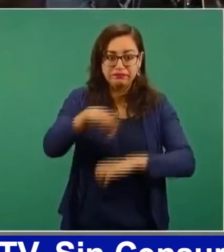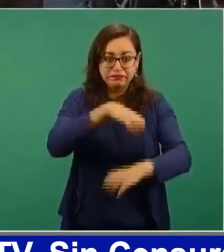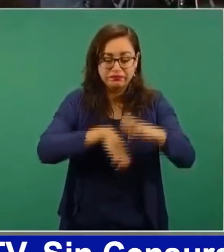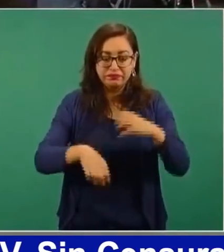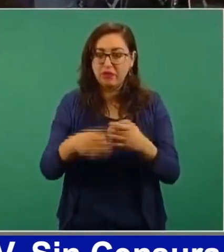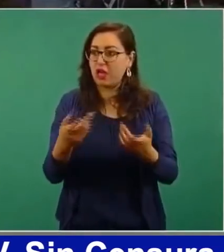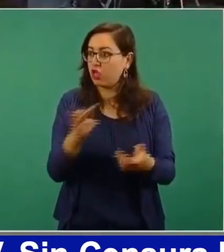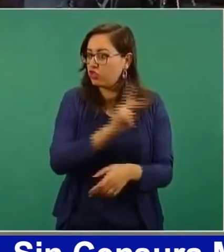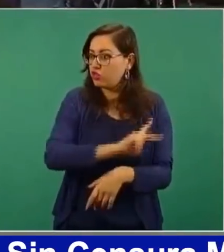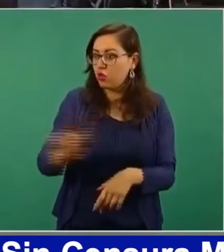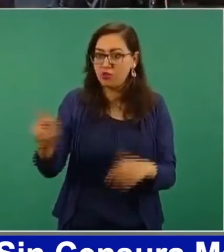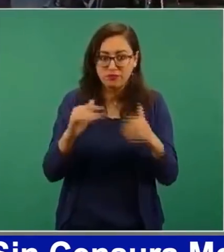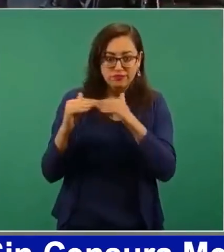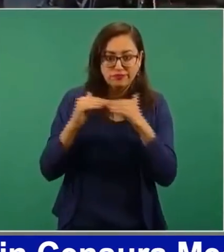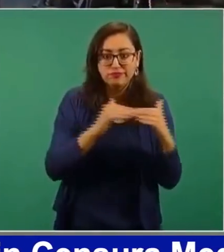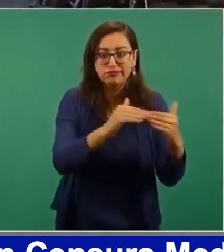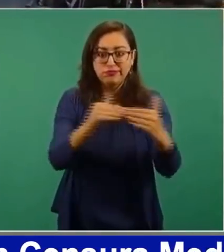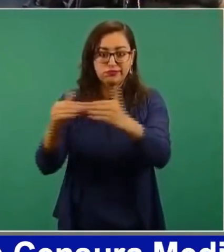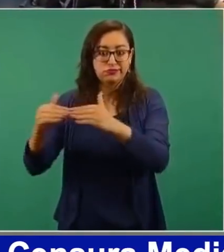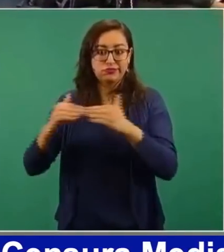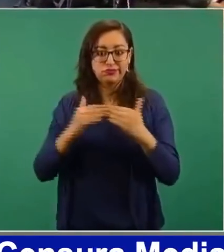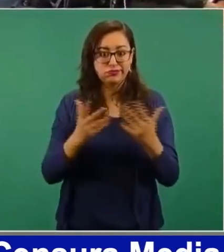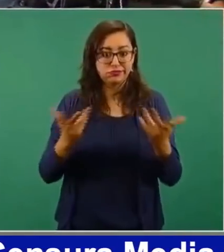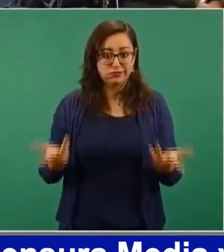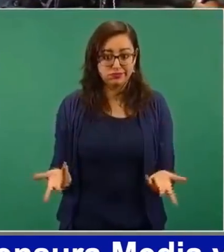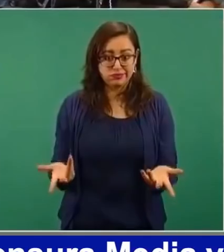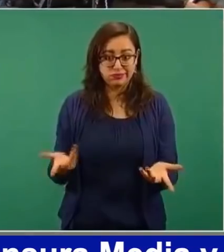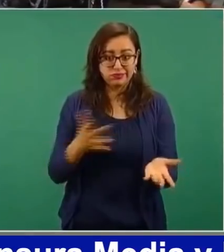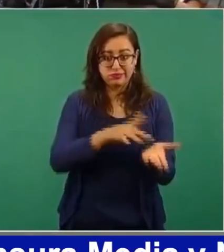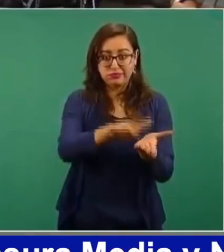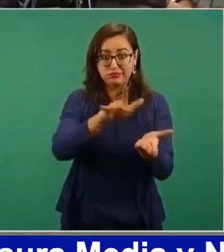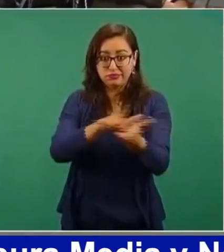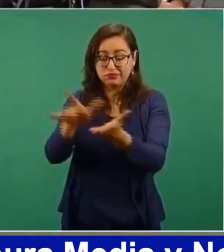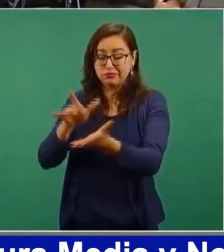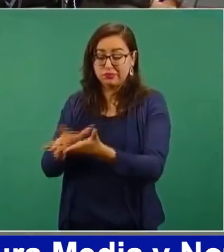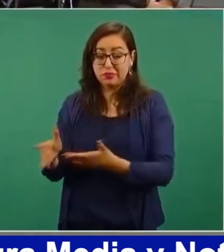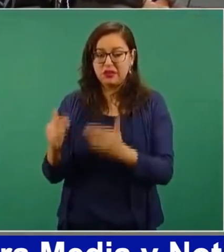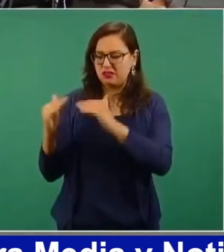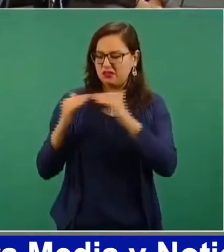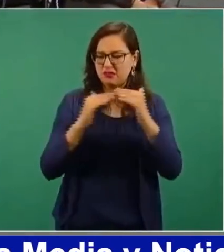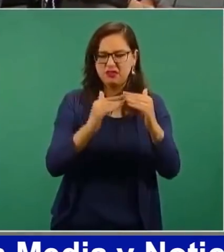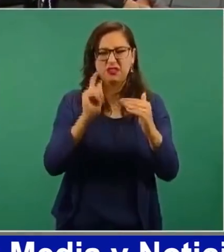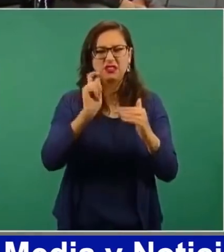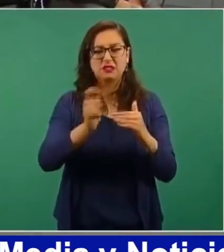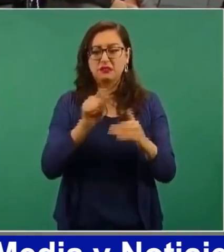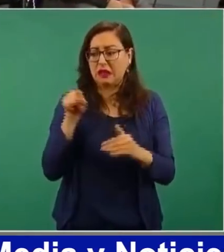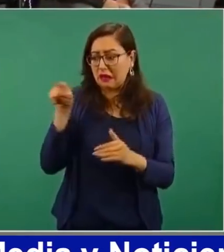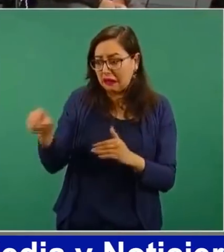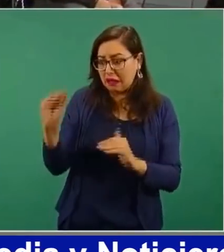todos, y que se le dé más al que tiene menos.